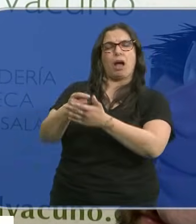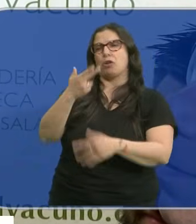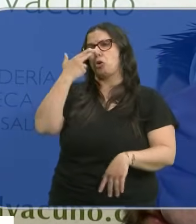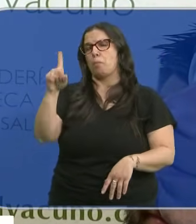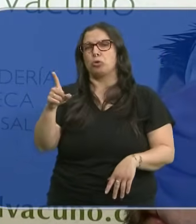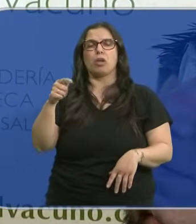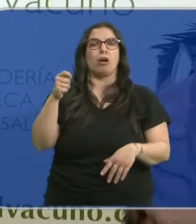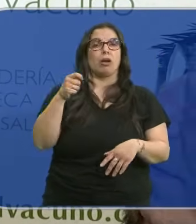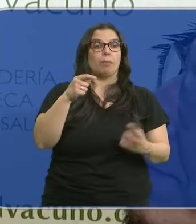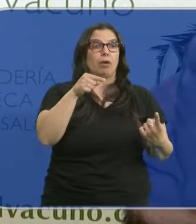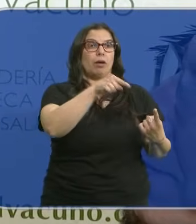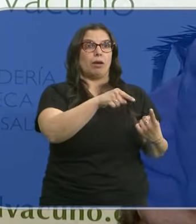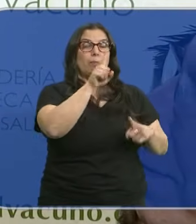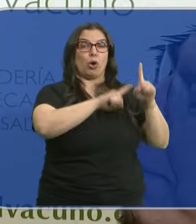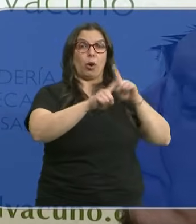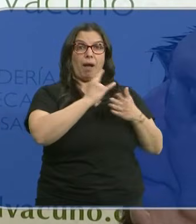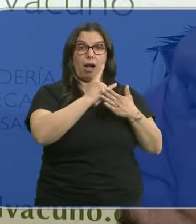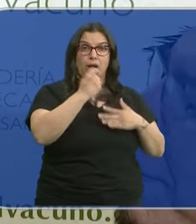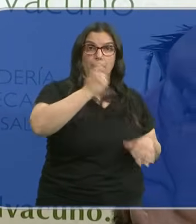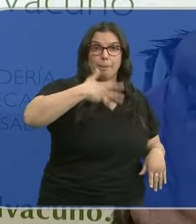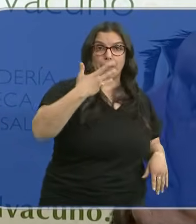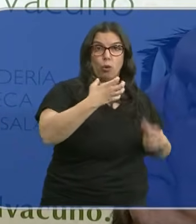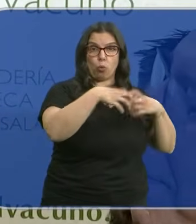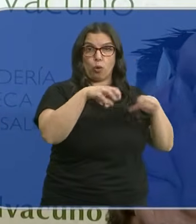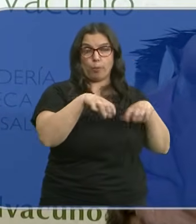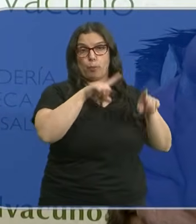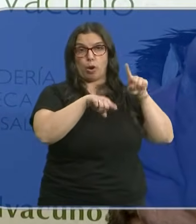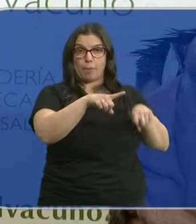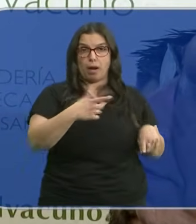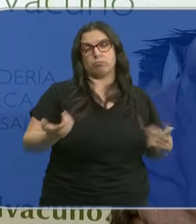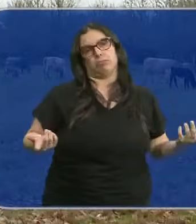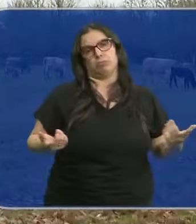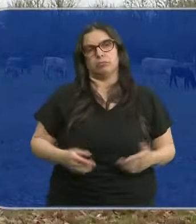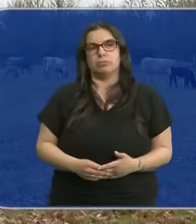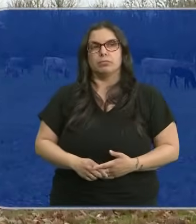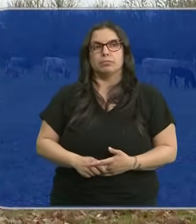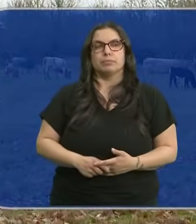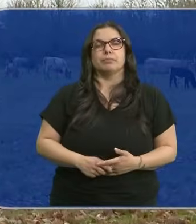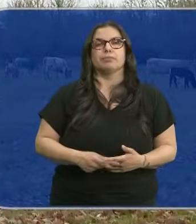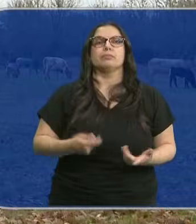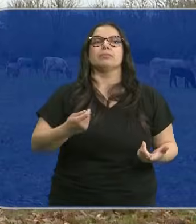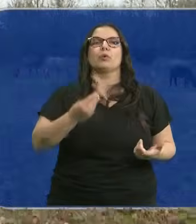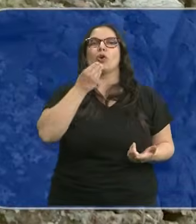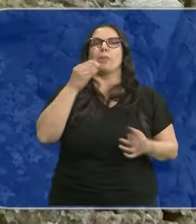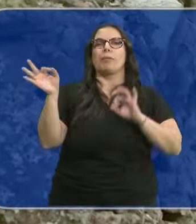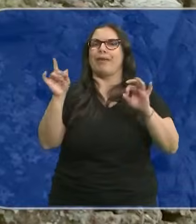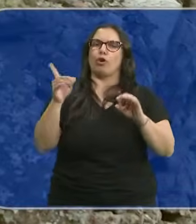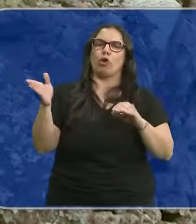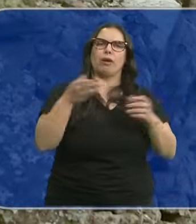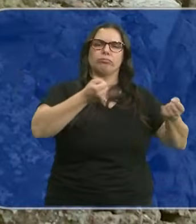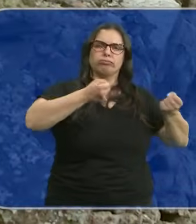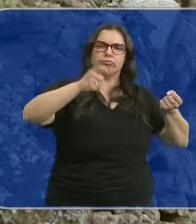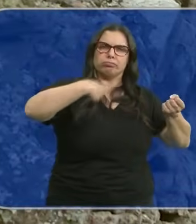un gin tonic una fortuna, y resulta que ahora el problema es que suben los huevos o sube la carne de calidad. Más cazuela y menos comida preparada y